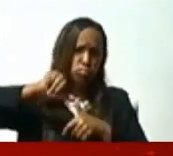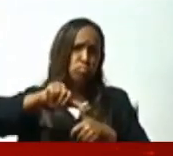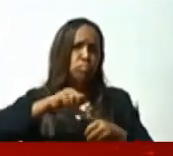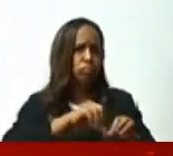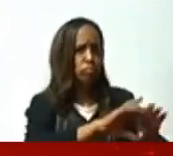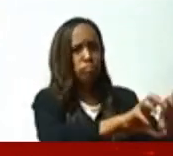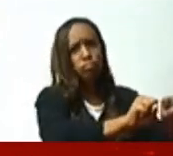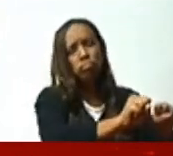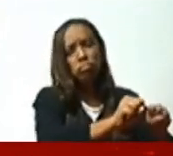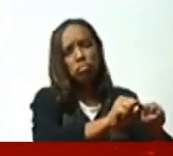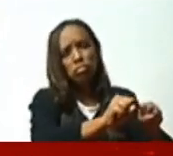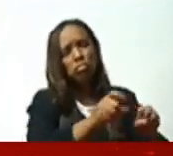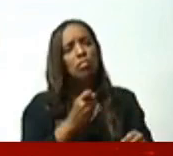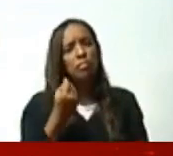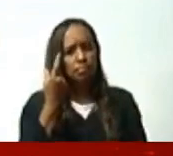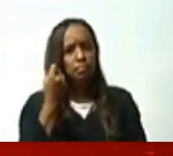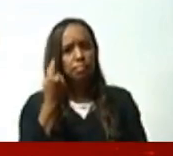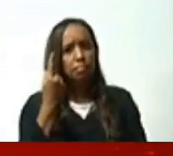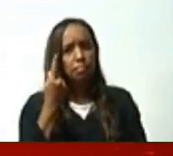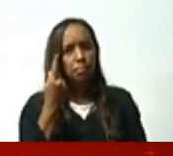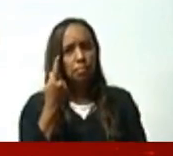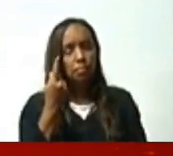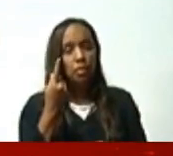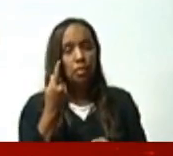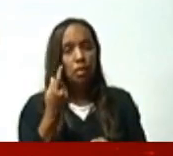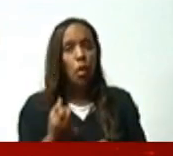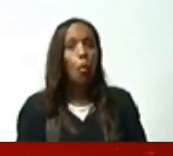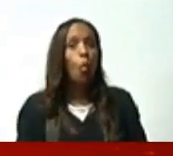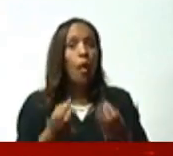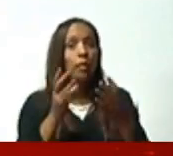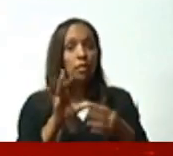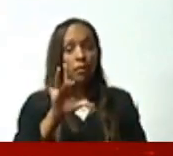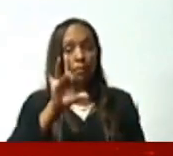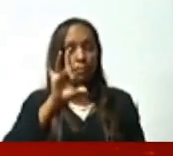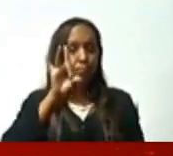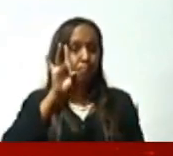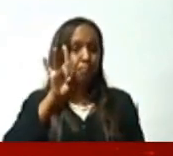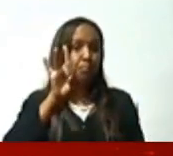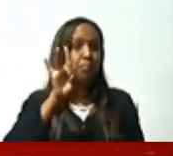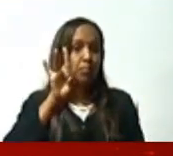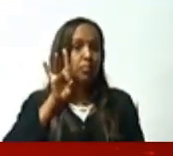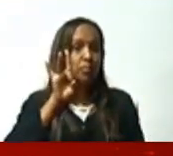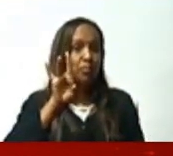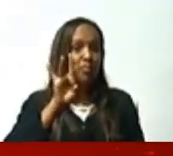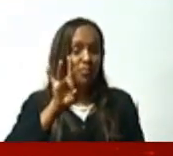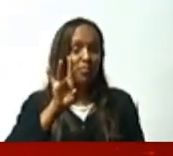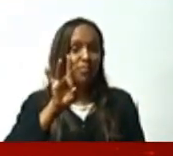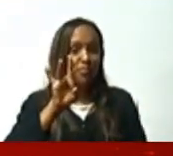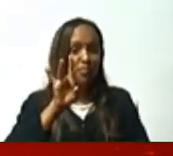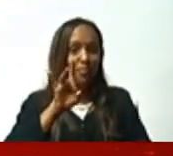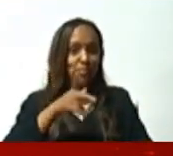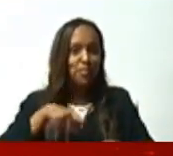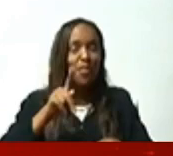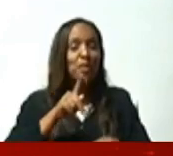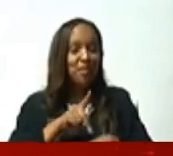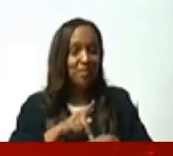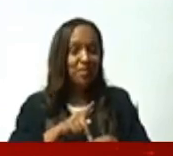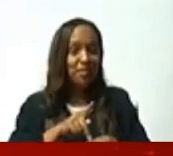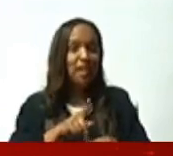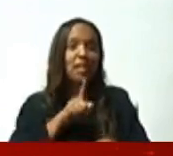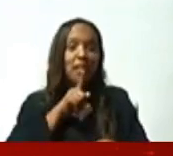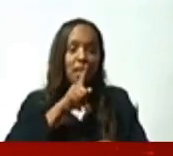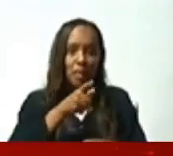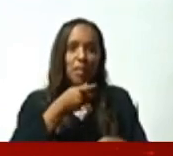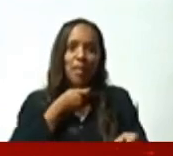provincias, ocho provincias iniciales que fueron afectadas. Me llama mucho la atención,